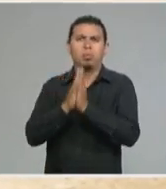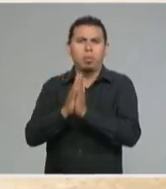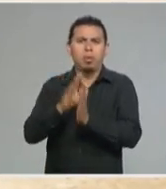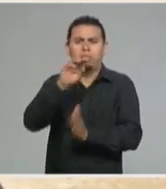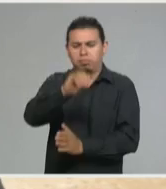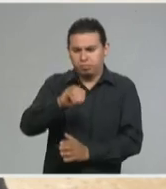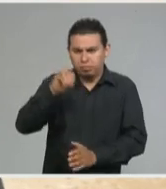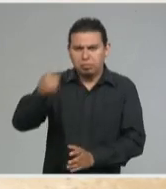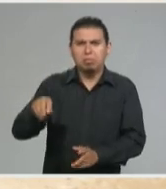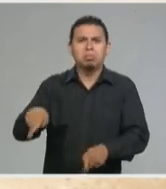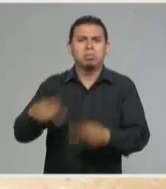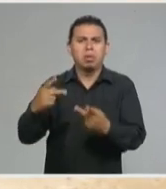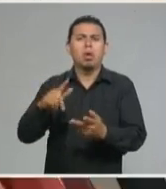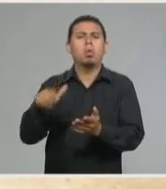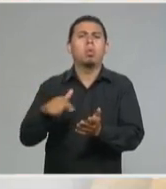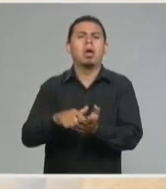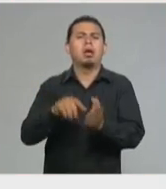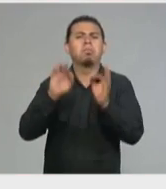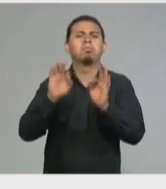digno para vender nuestro producto.